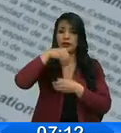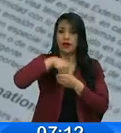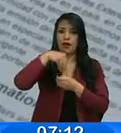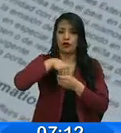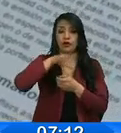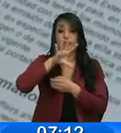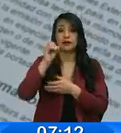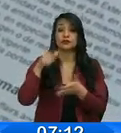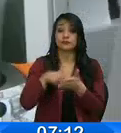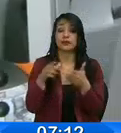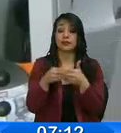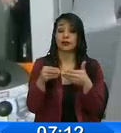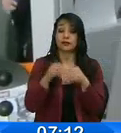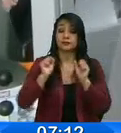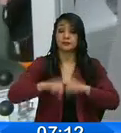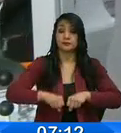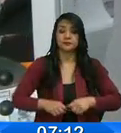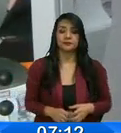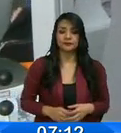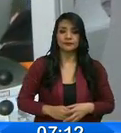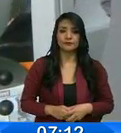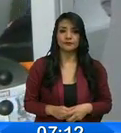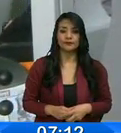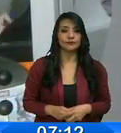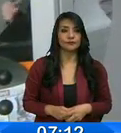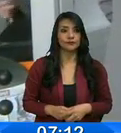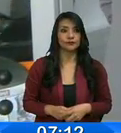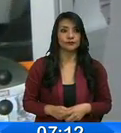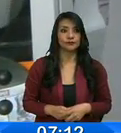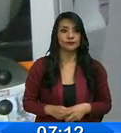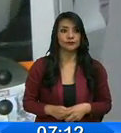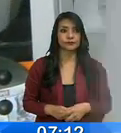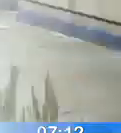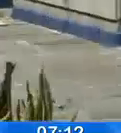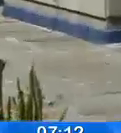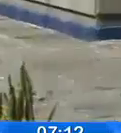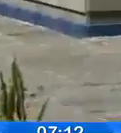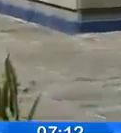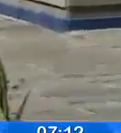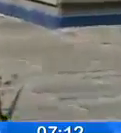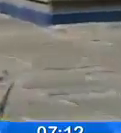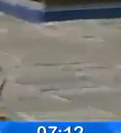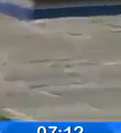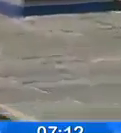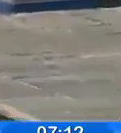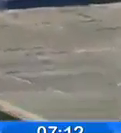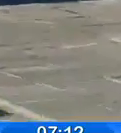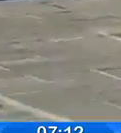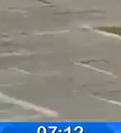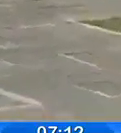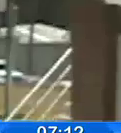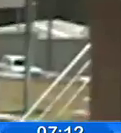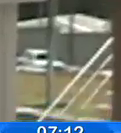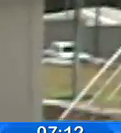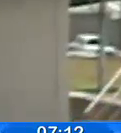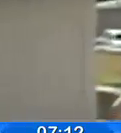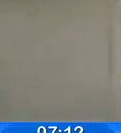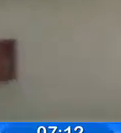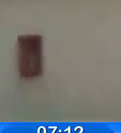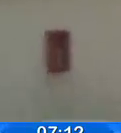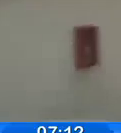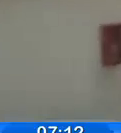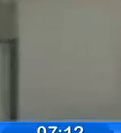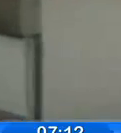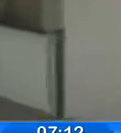de $500.000, informó Edison Saavedra. Se pone una pausa y al retornar le contaremos que el asambleísta